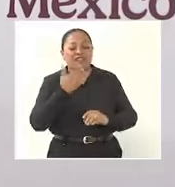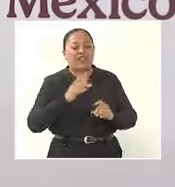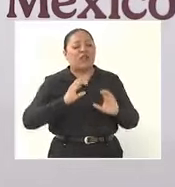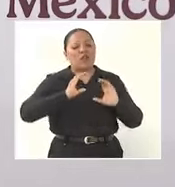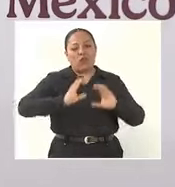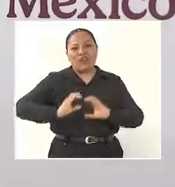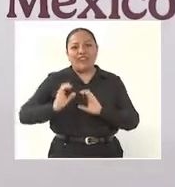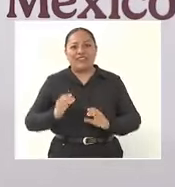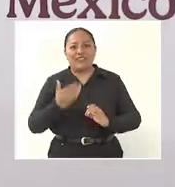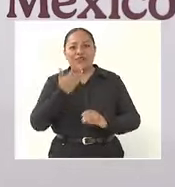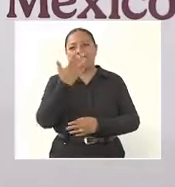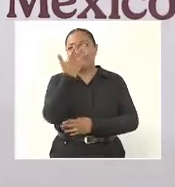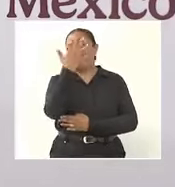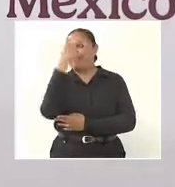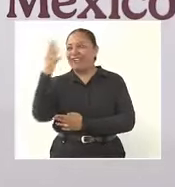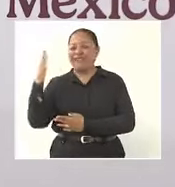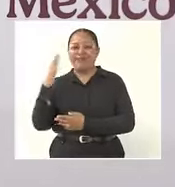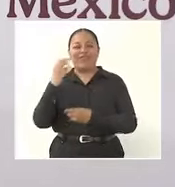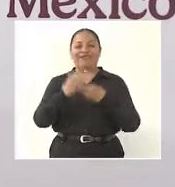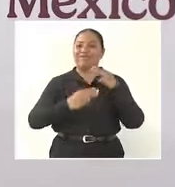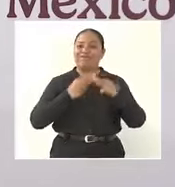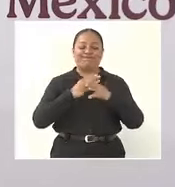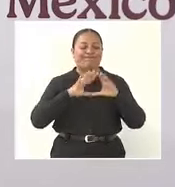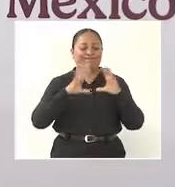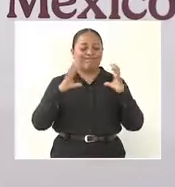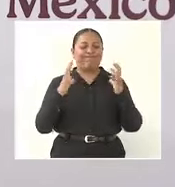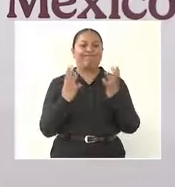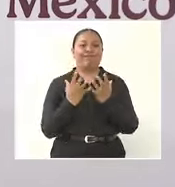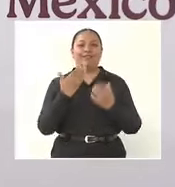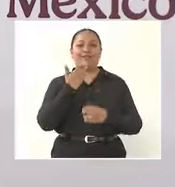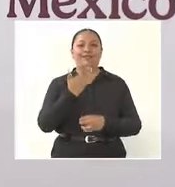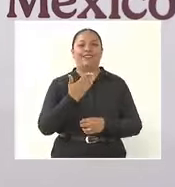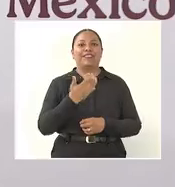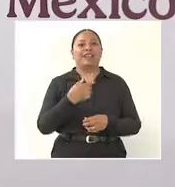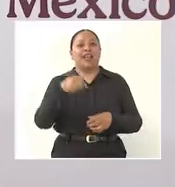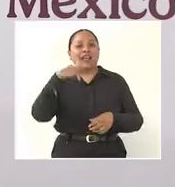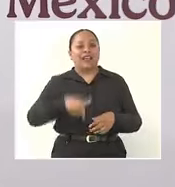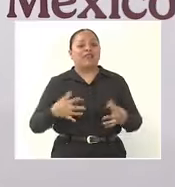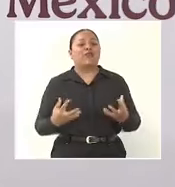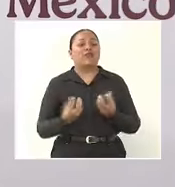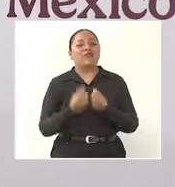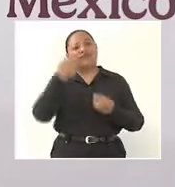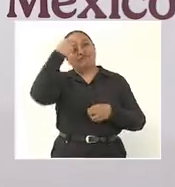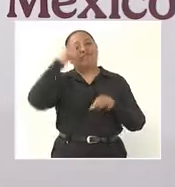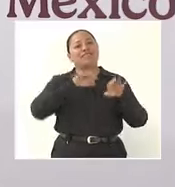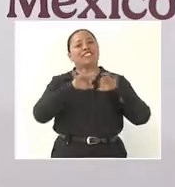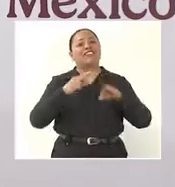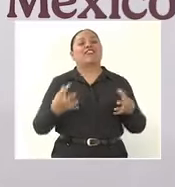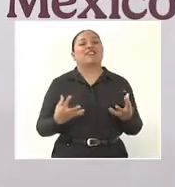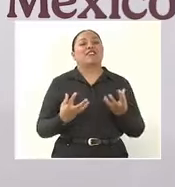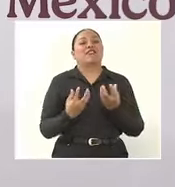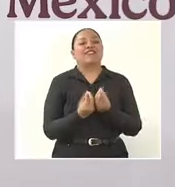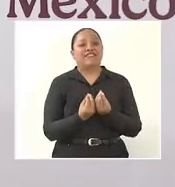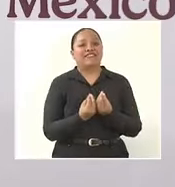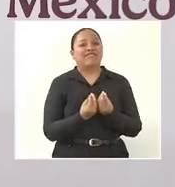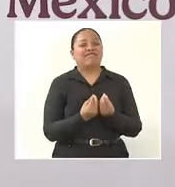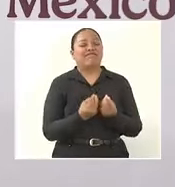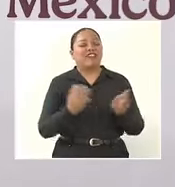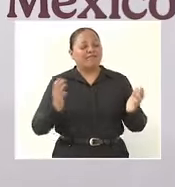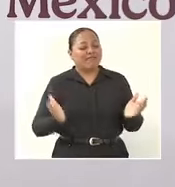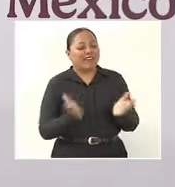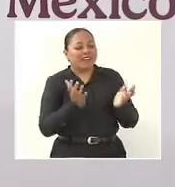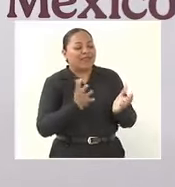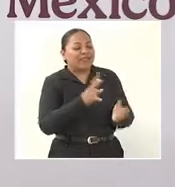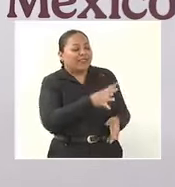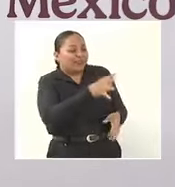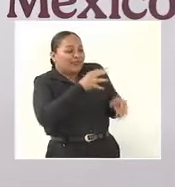es que quiero decirles que estamos aquí justamente para trabajar con ustedes, para nutrirnos de la inspiración de